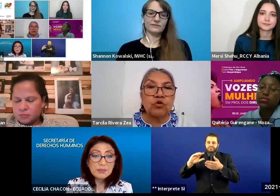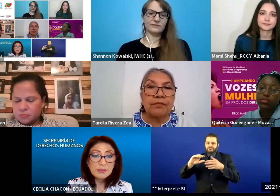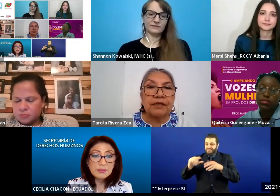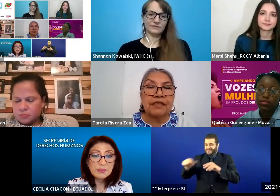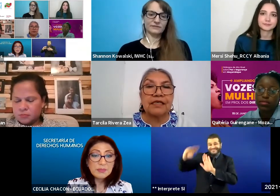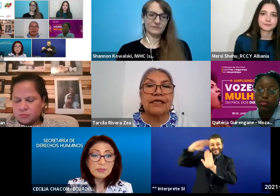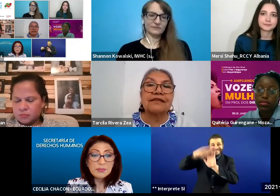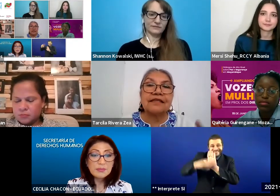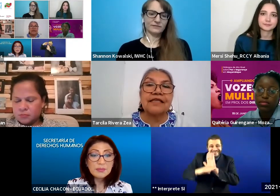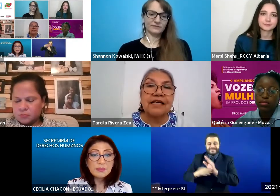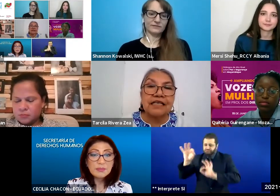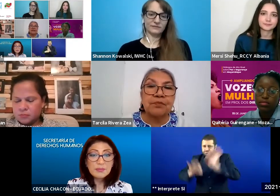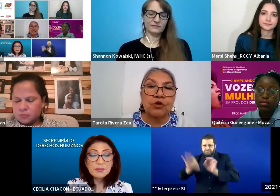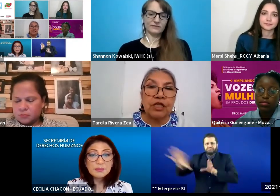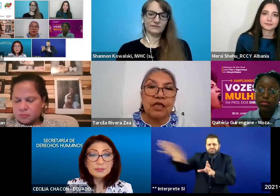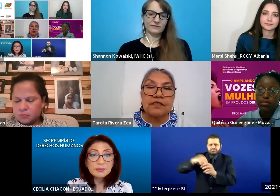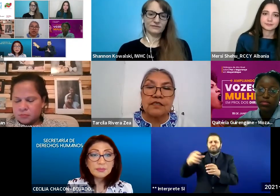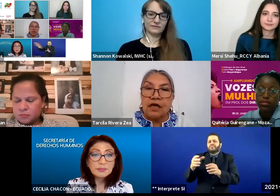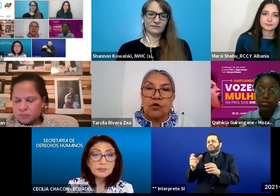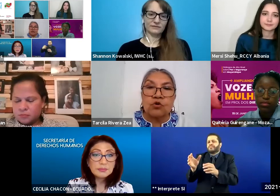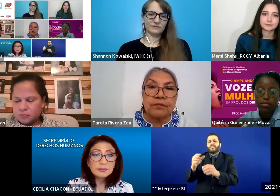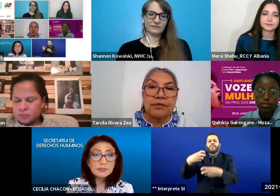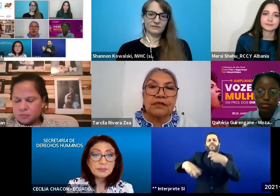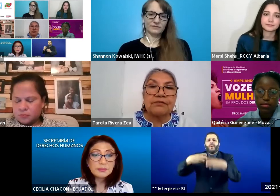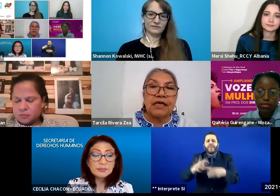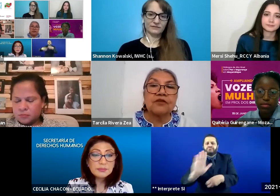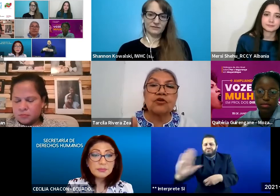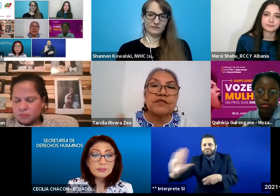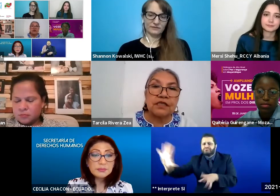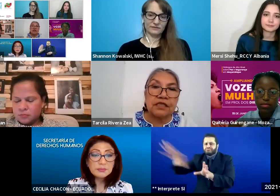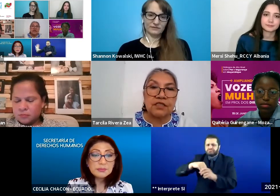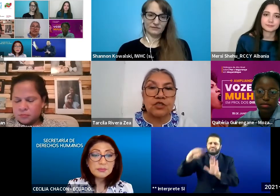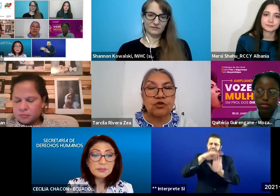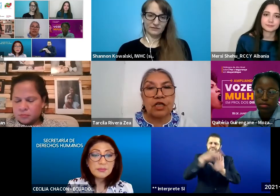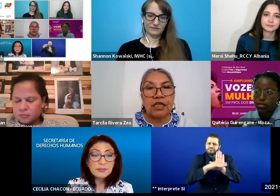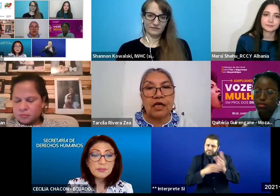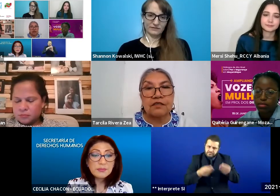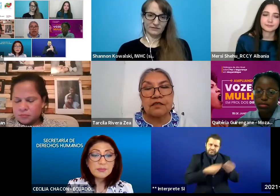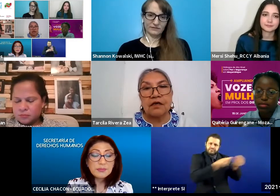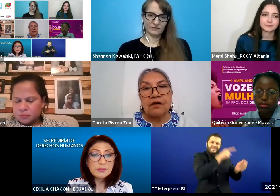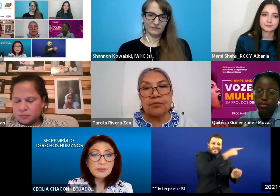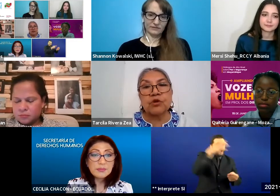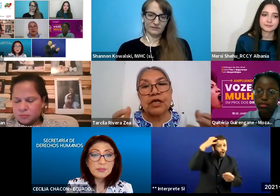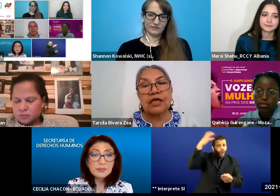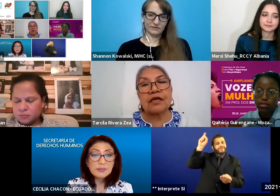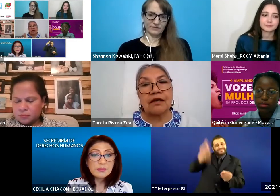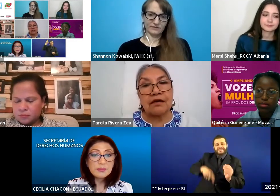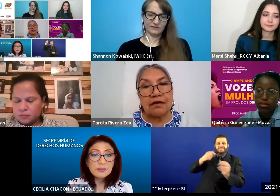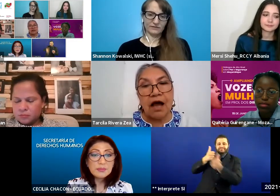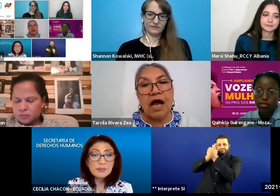apoyan mutuamente y entender las prioridades justamente mirando las interseccionalidades,